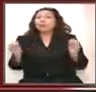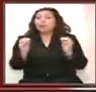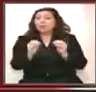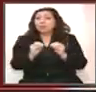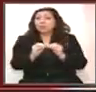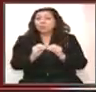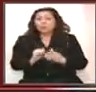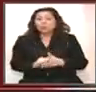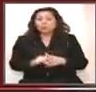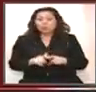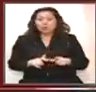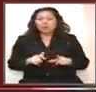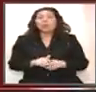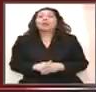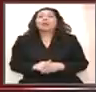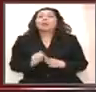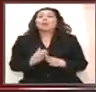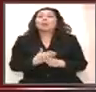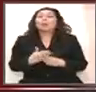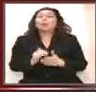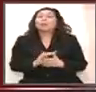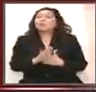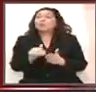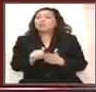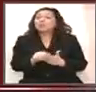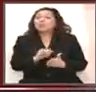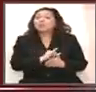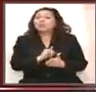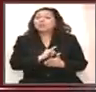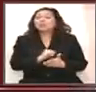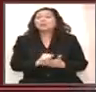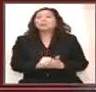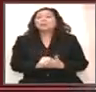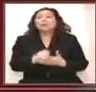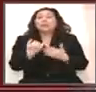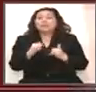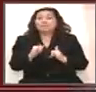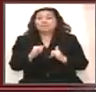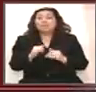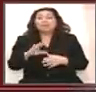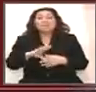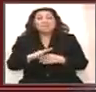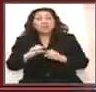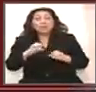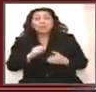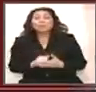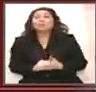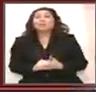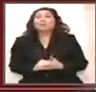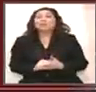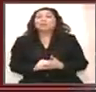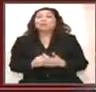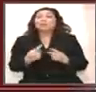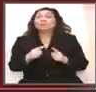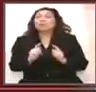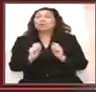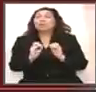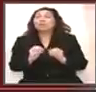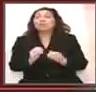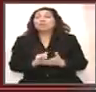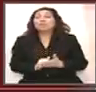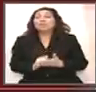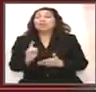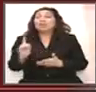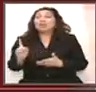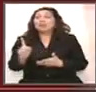Conjuntamente con las redes locales, con la participación de todas las instituciones, se han realizado ferias comunicacionales que han permitido dar a conocer en